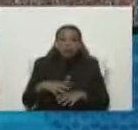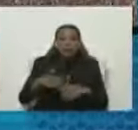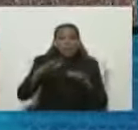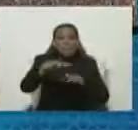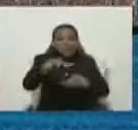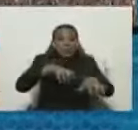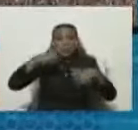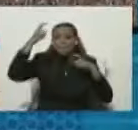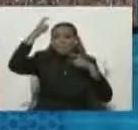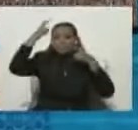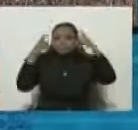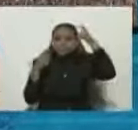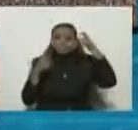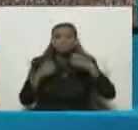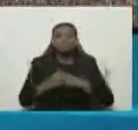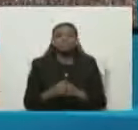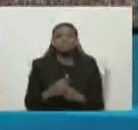bolivariano.